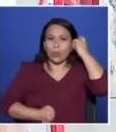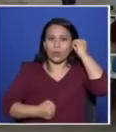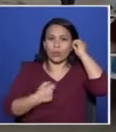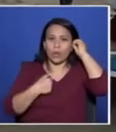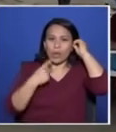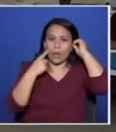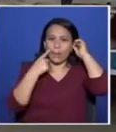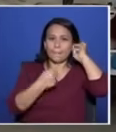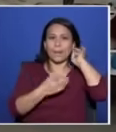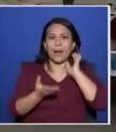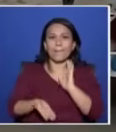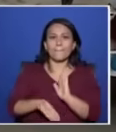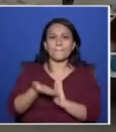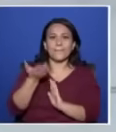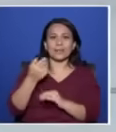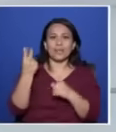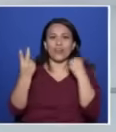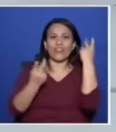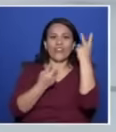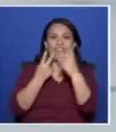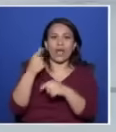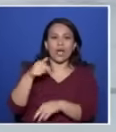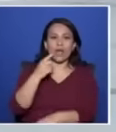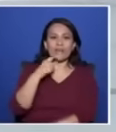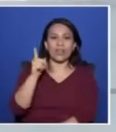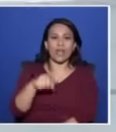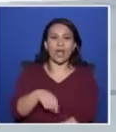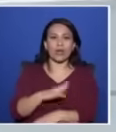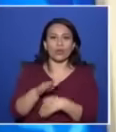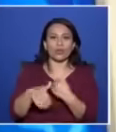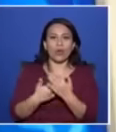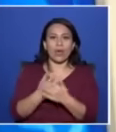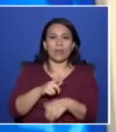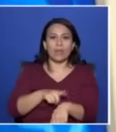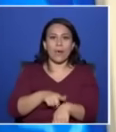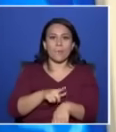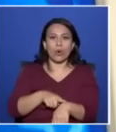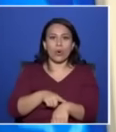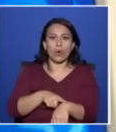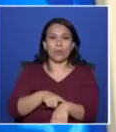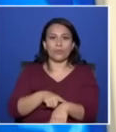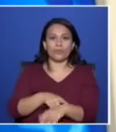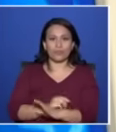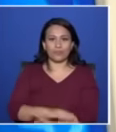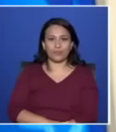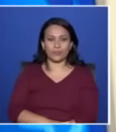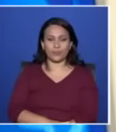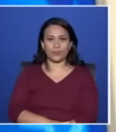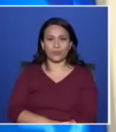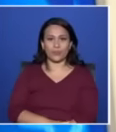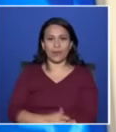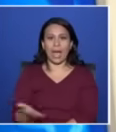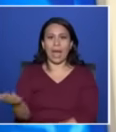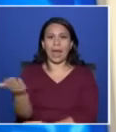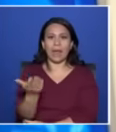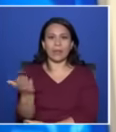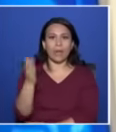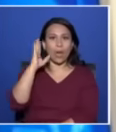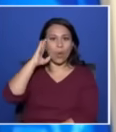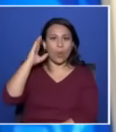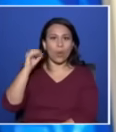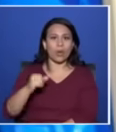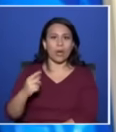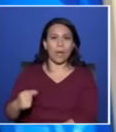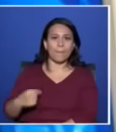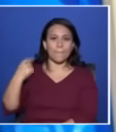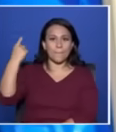de turistas en este feriado y a lo largo de la temporada. Y la alcaldía de Cuenca dio a conocer la agenda de eventos para el